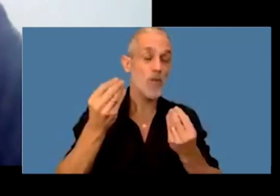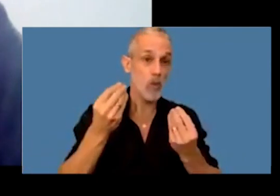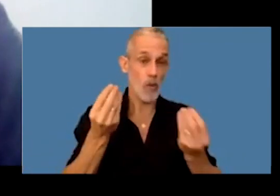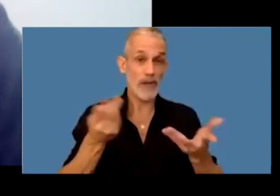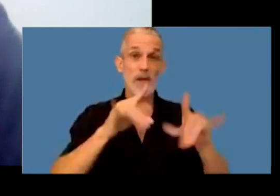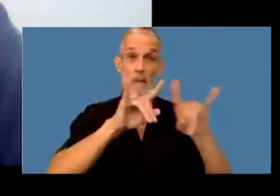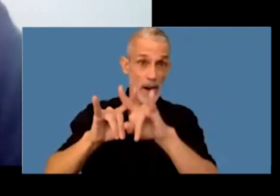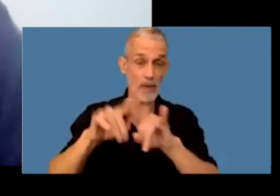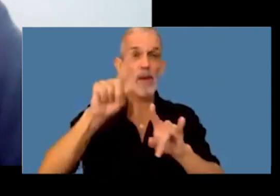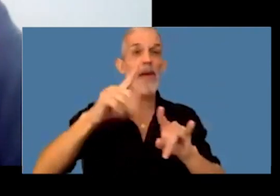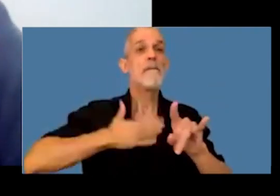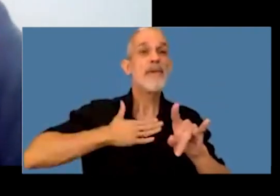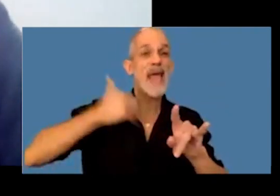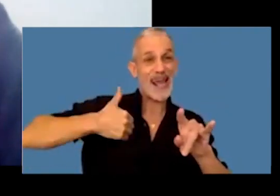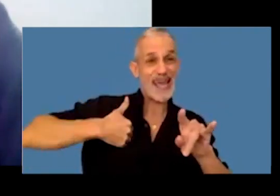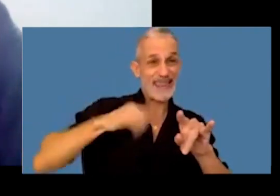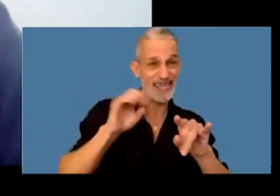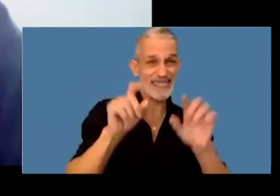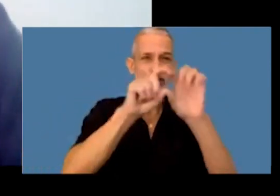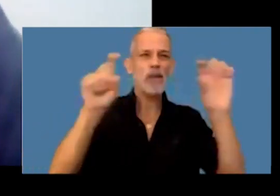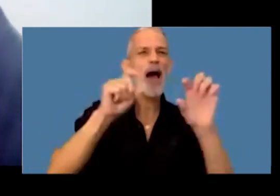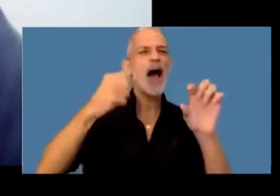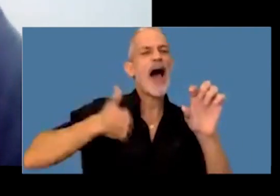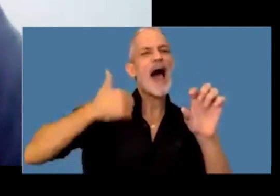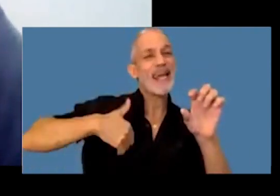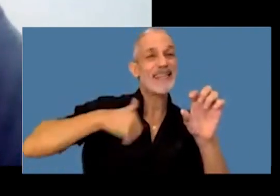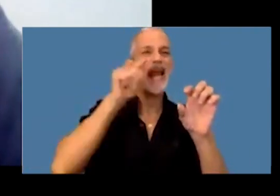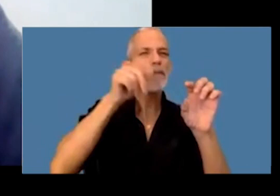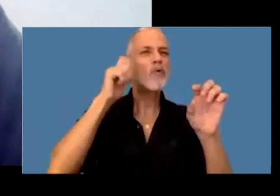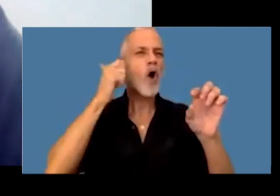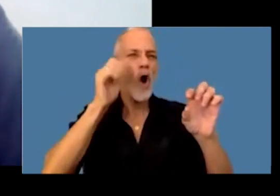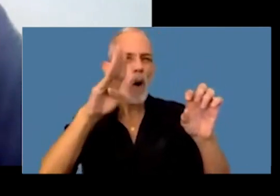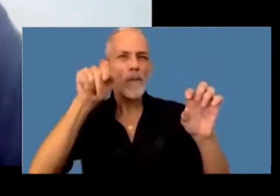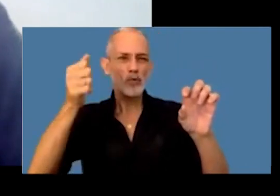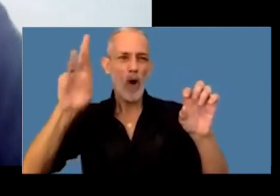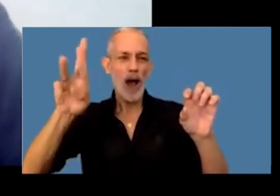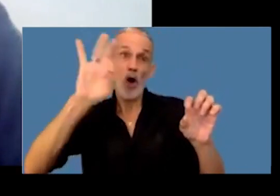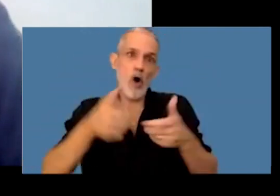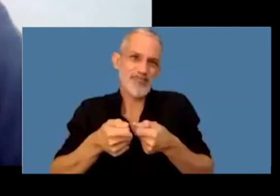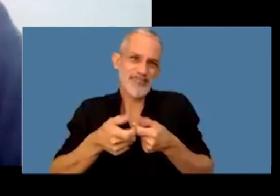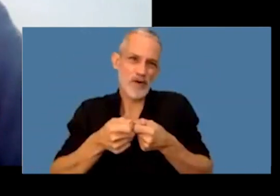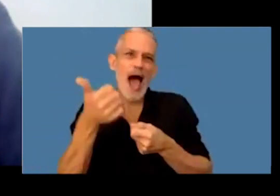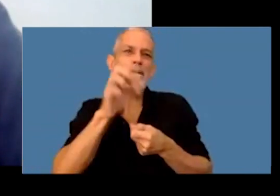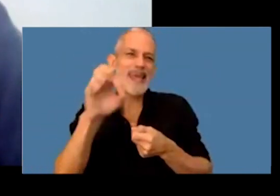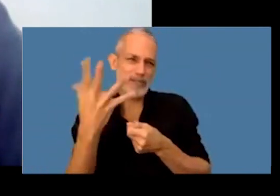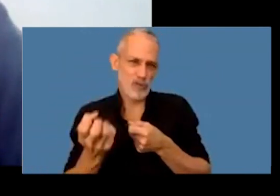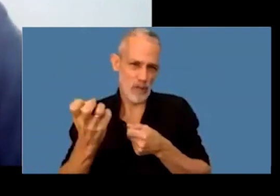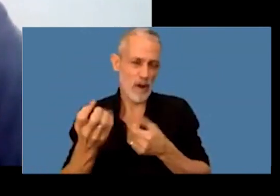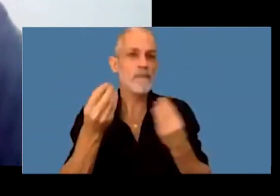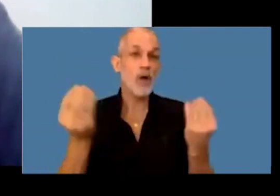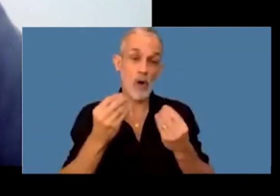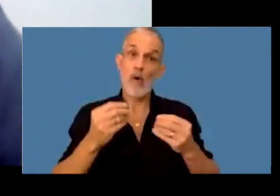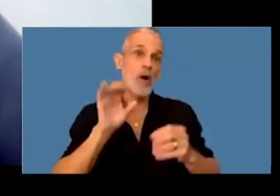de Mi Argentina, en argentina.gov.ar, o desde la aplicación, ¿sí? Debe realizarlo con sus datos